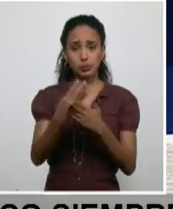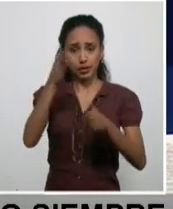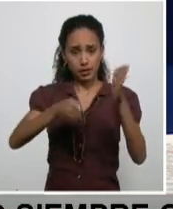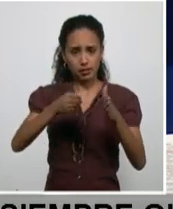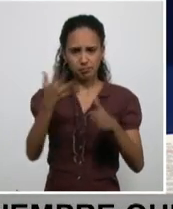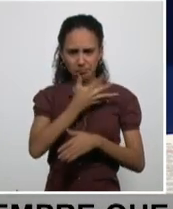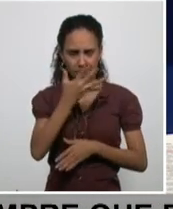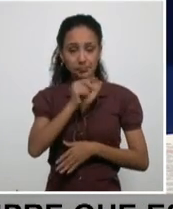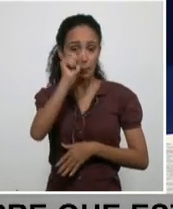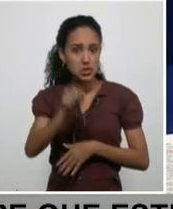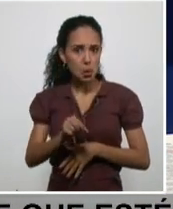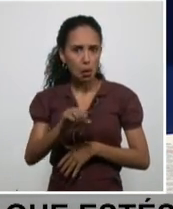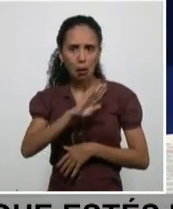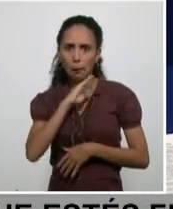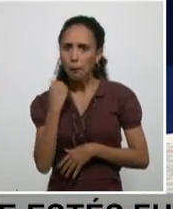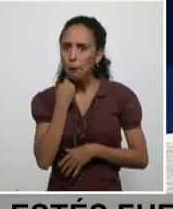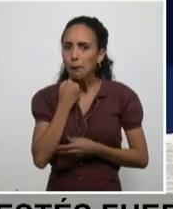están asintomáticas.